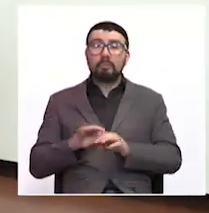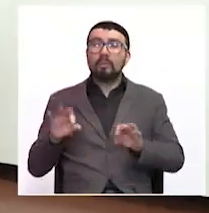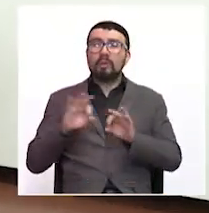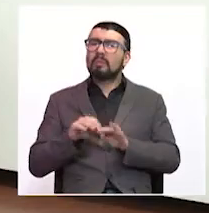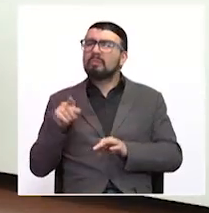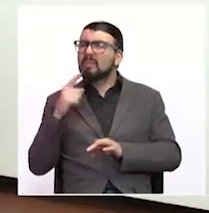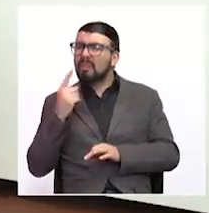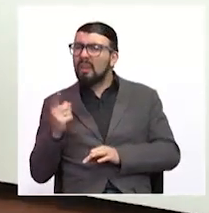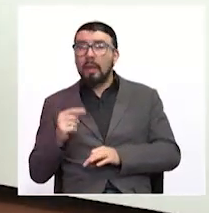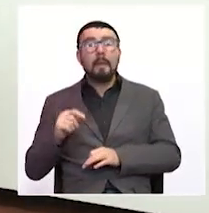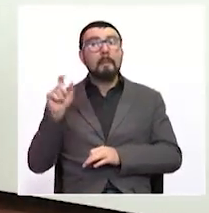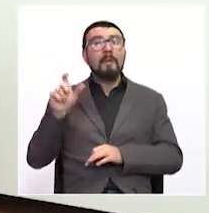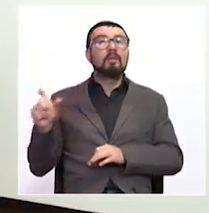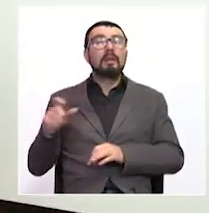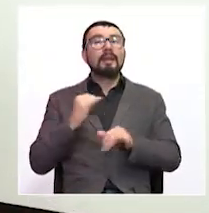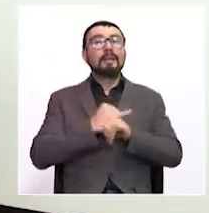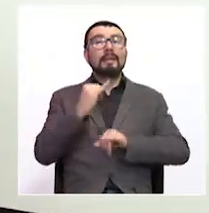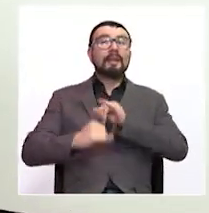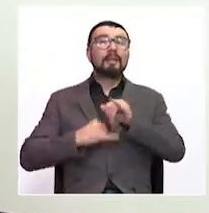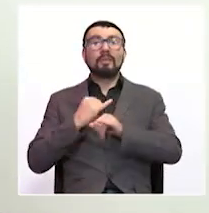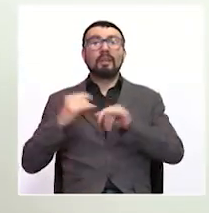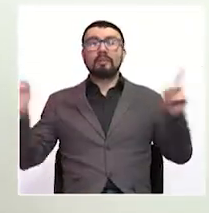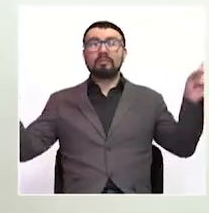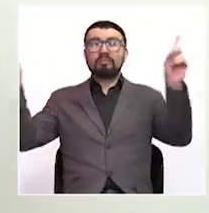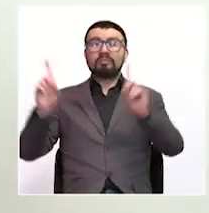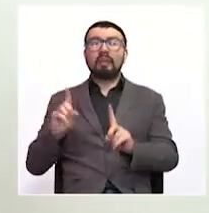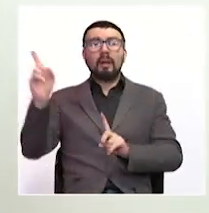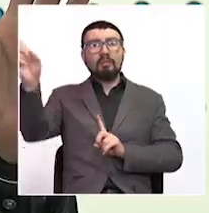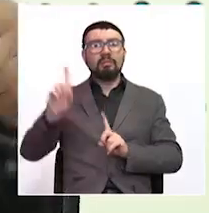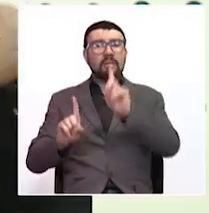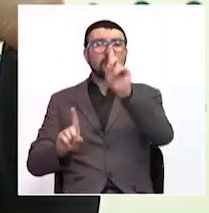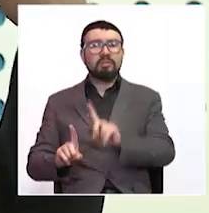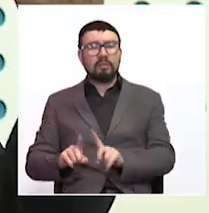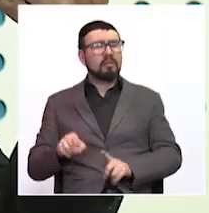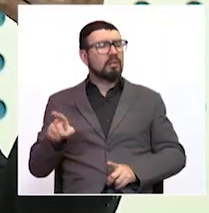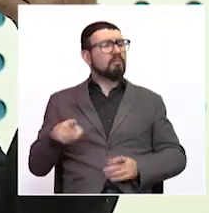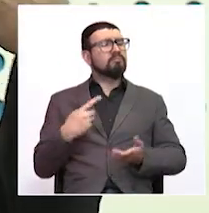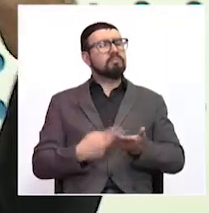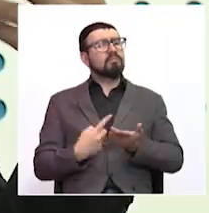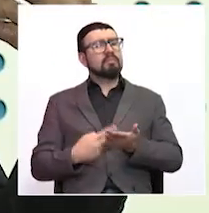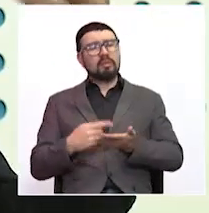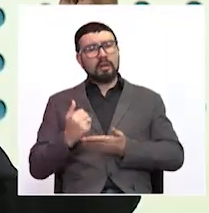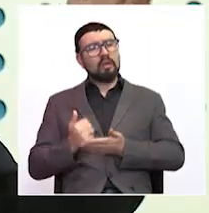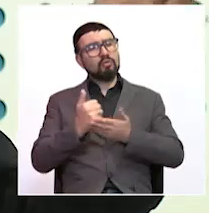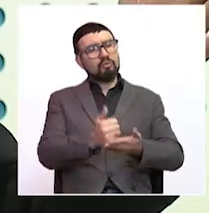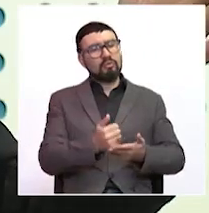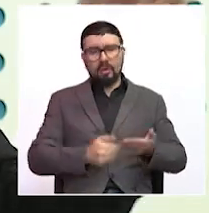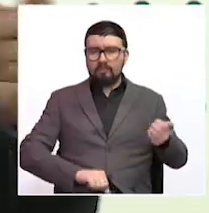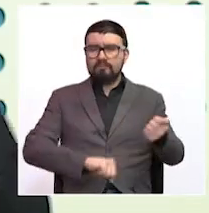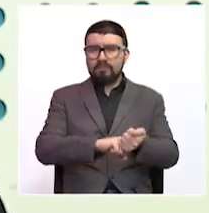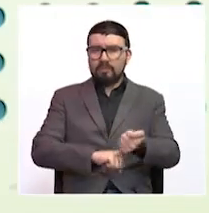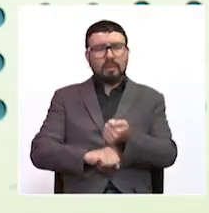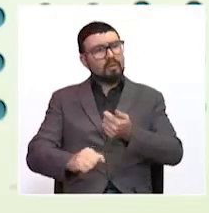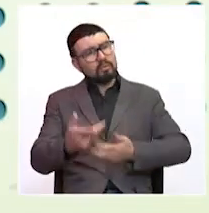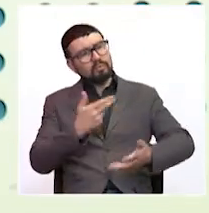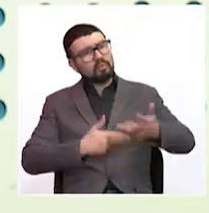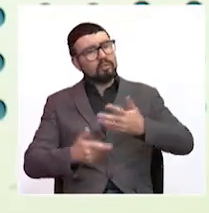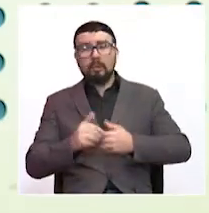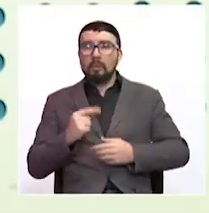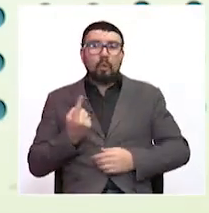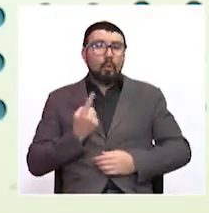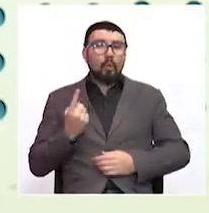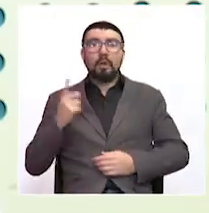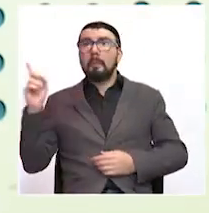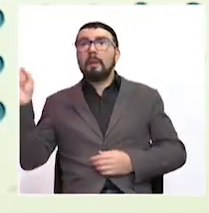veedores internacionales eran personas que como el nombre lo dicen muy prestantes de otros países venían únicamente a